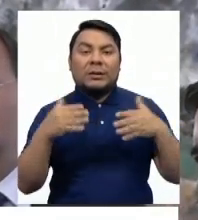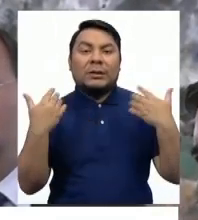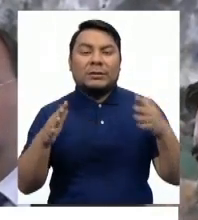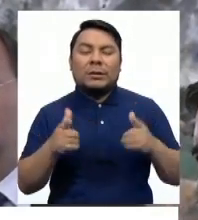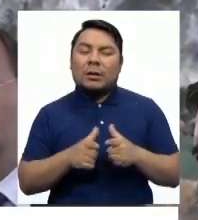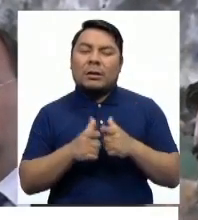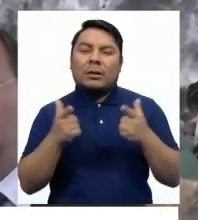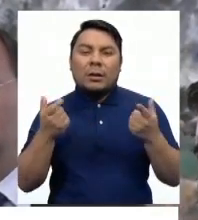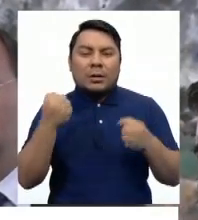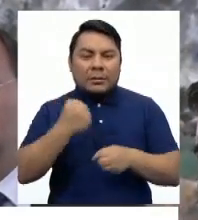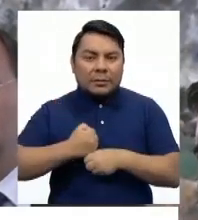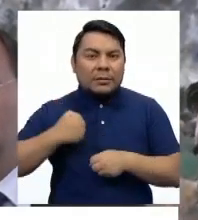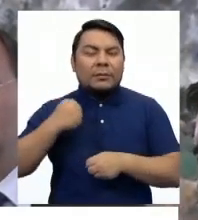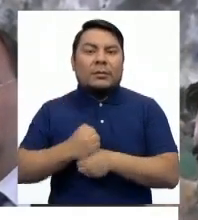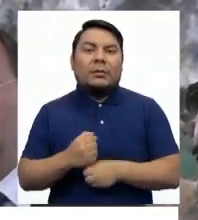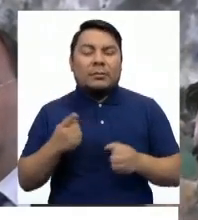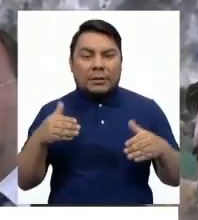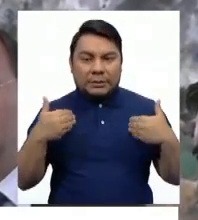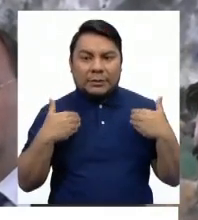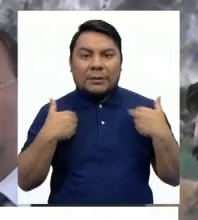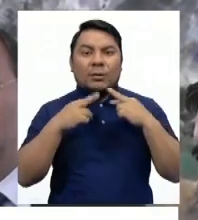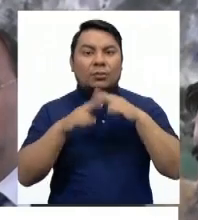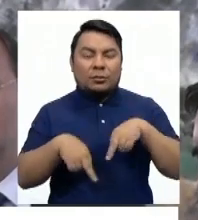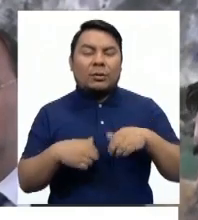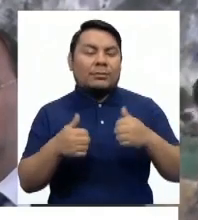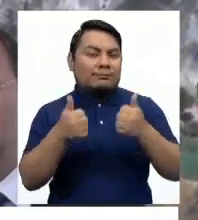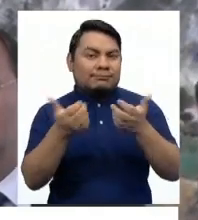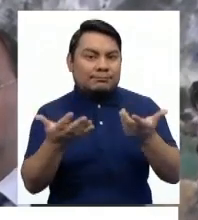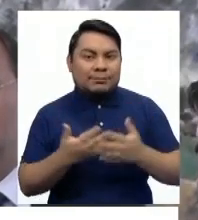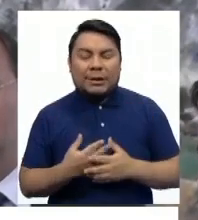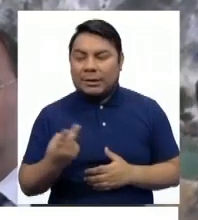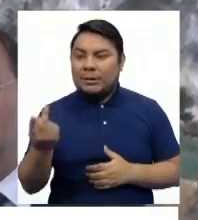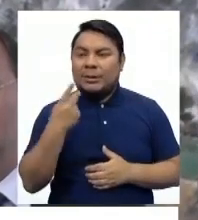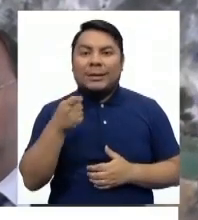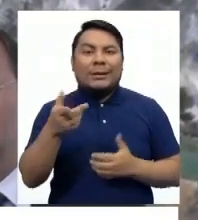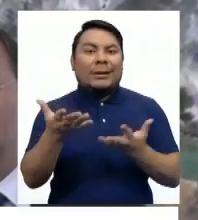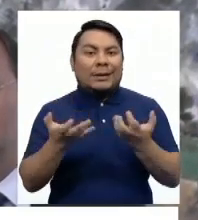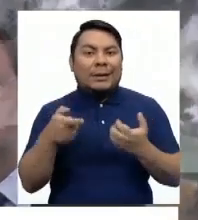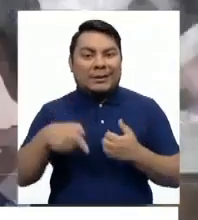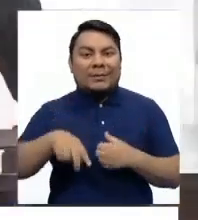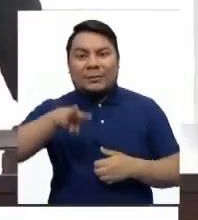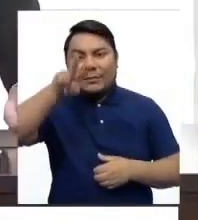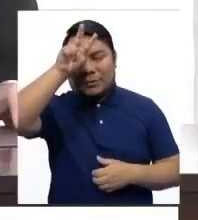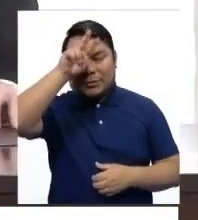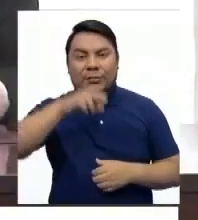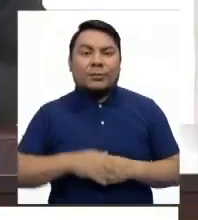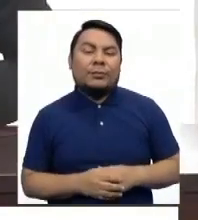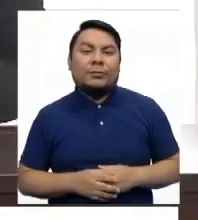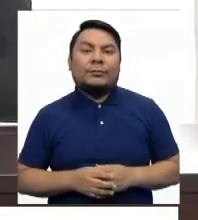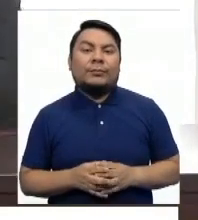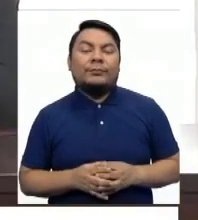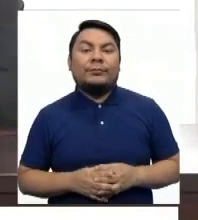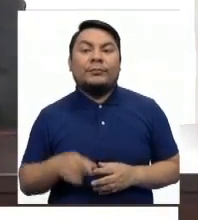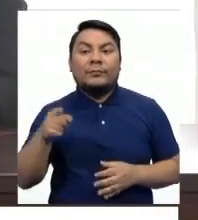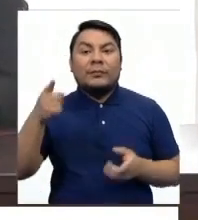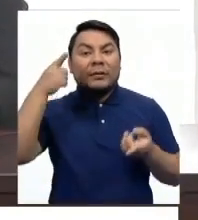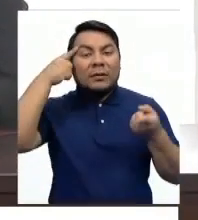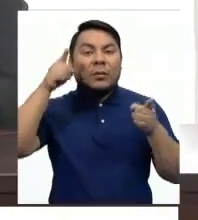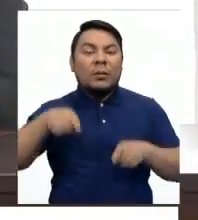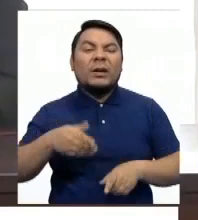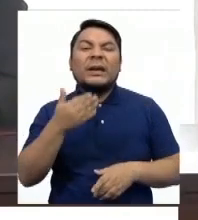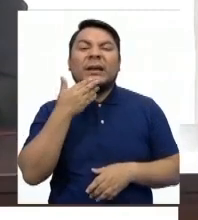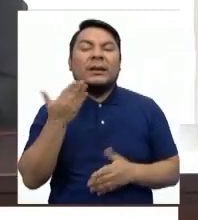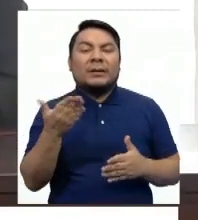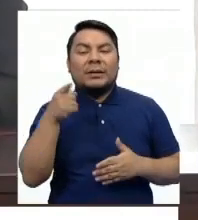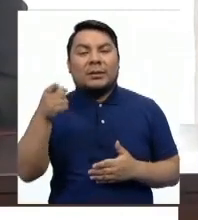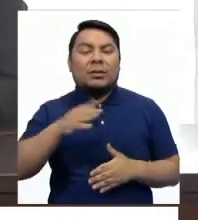gran esfuerzo para tener resultados. Y es que eso es lo que queremos en el país. El acuerdo comprende la